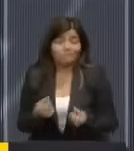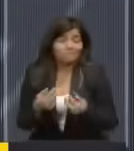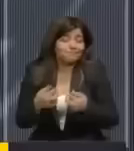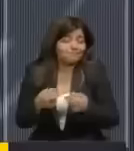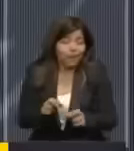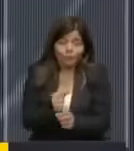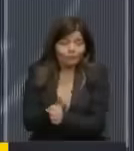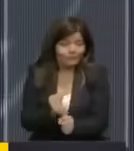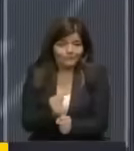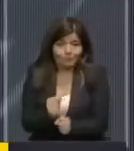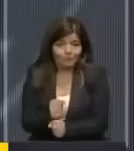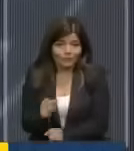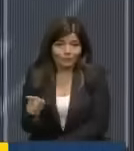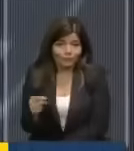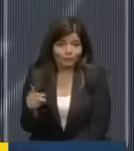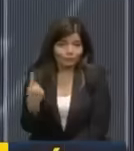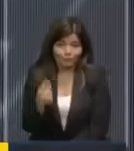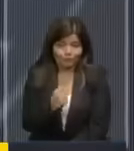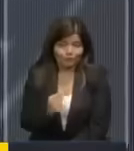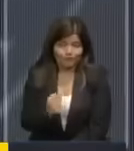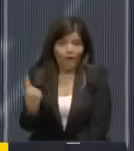posible.